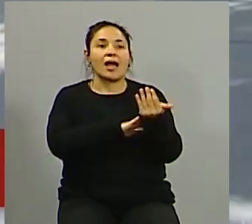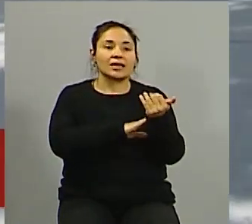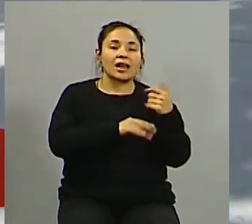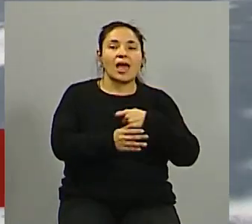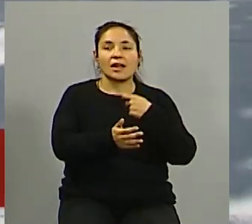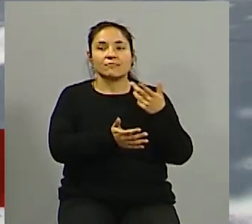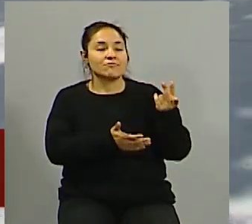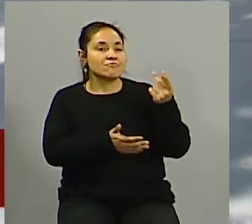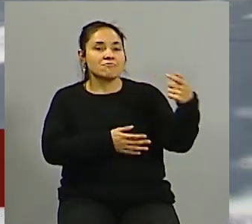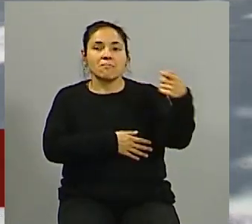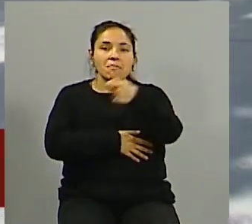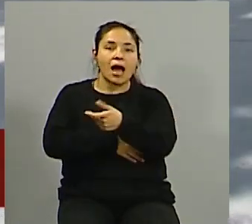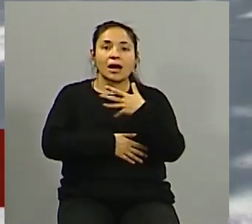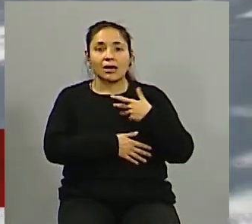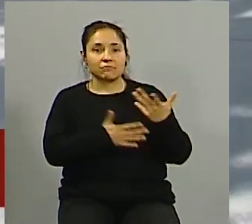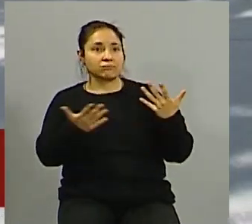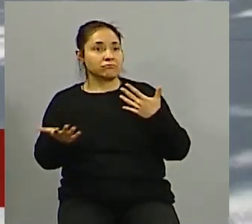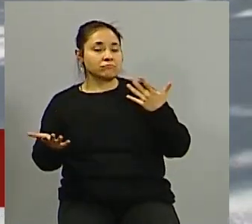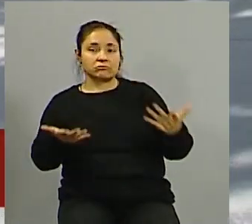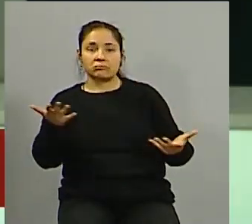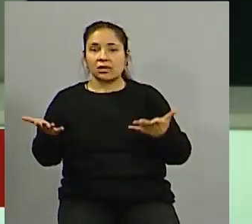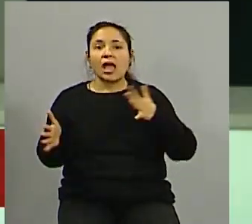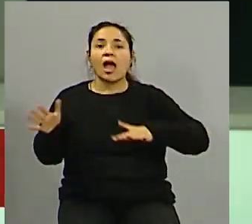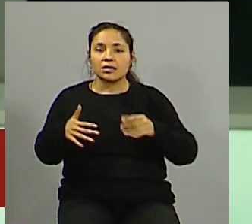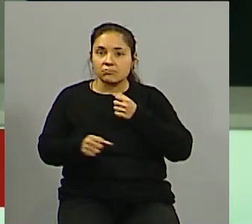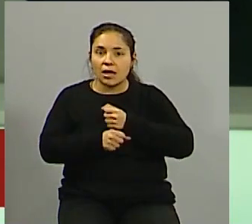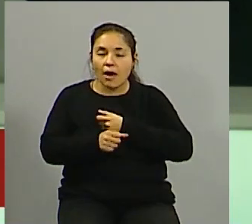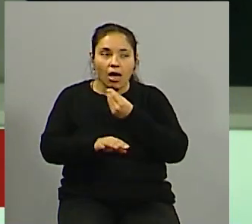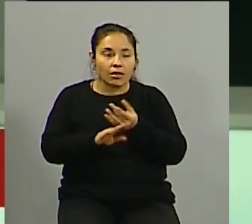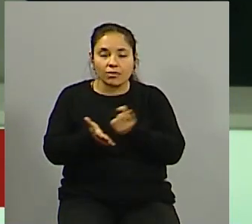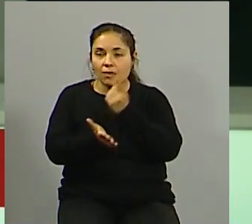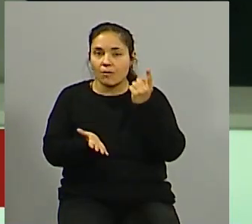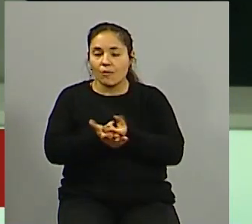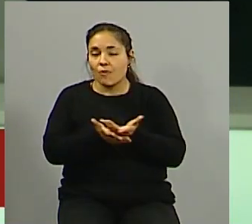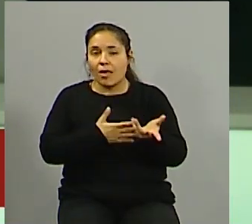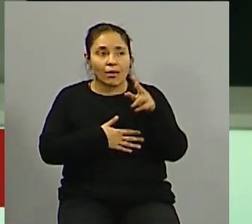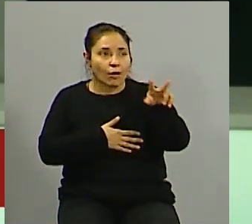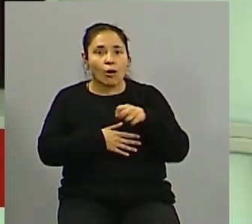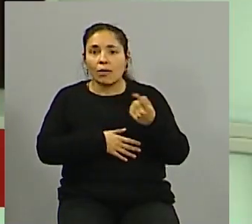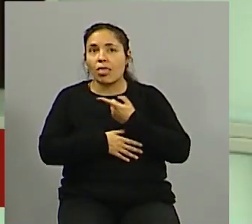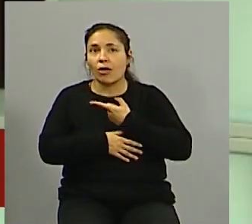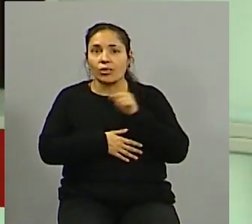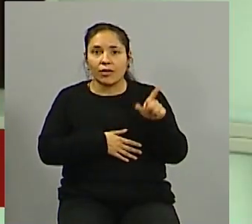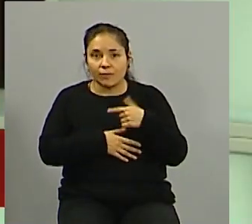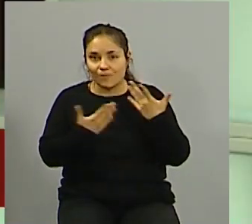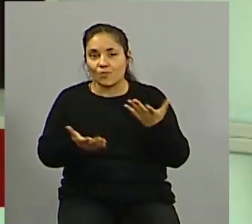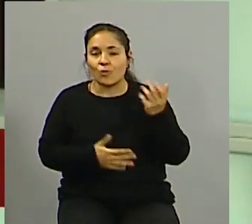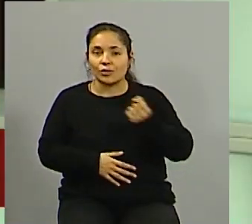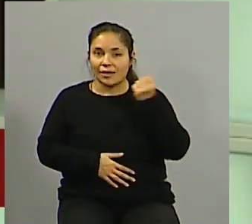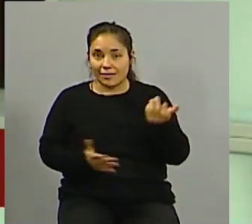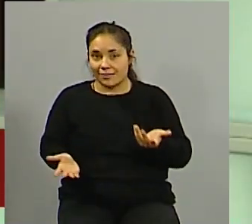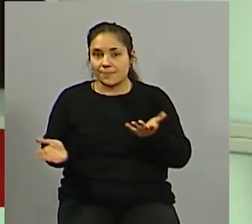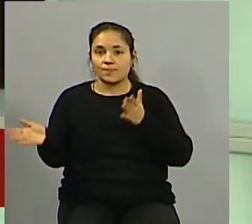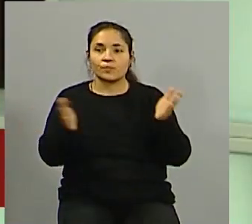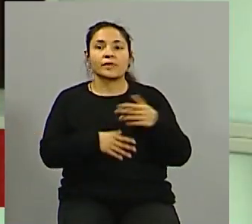acumular capital, bueno, difícilmente puede hacer frente a la vida y a esas contingencias en esa edad. Carlos, yo me quedo en eso que decías que es